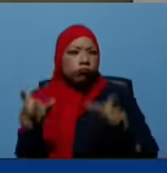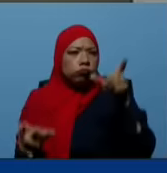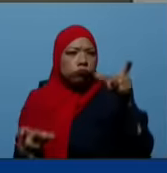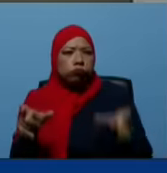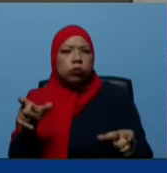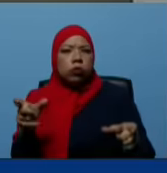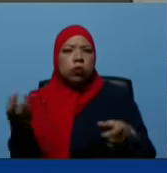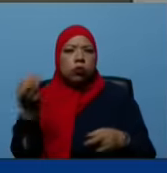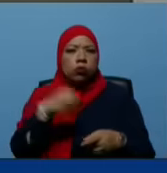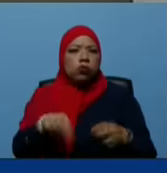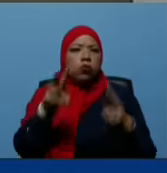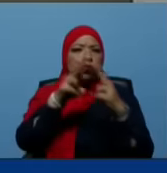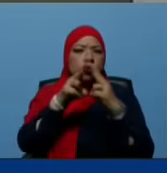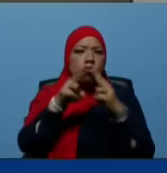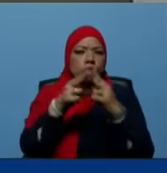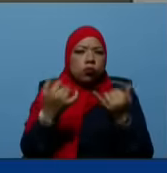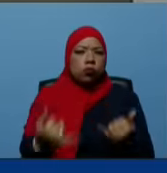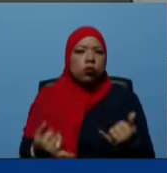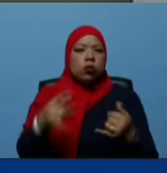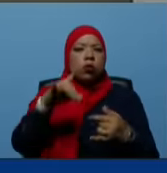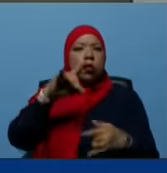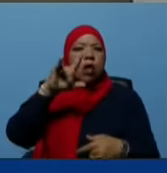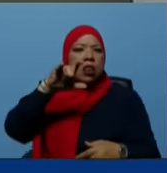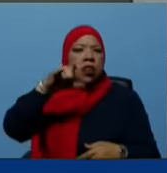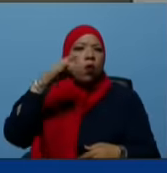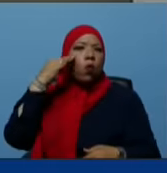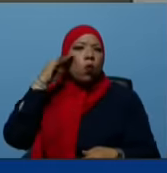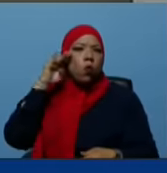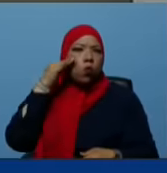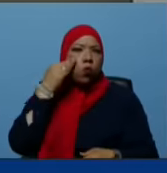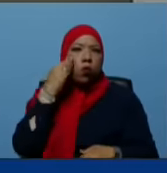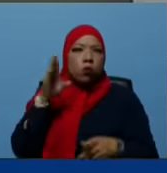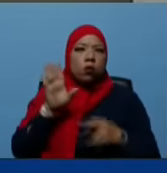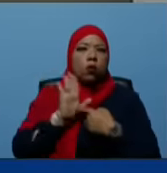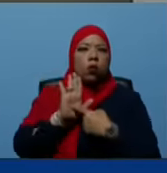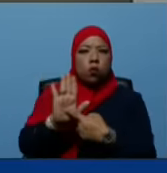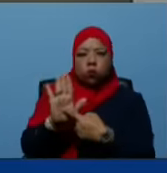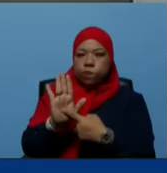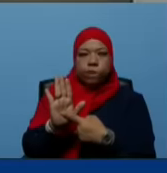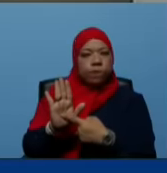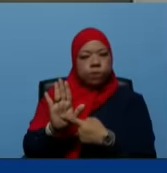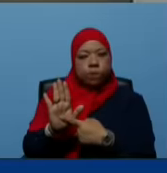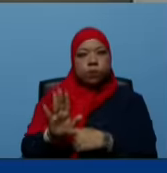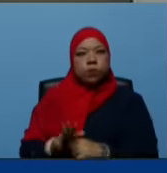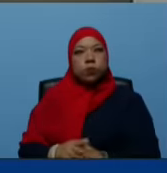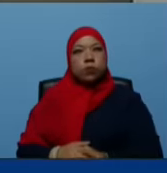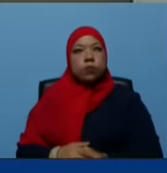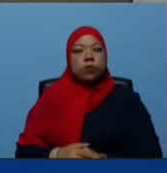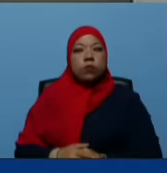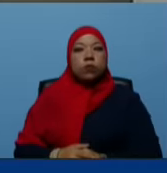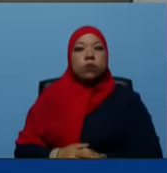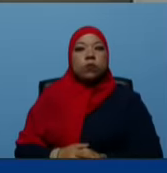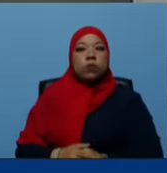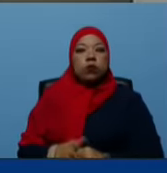opinadores, eso se ha conocido ahorita en los medios, en las redes, no me corresponde a mí mostrarlo, a Diosdado.